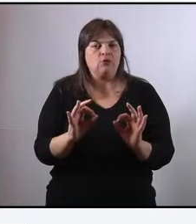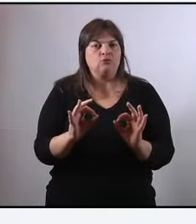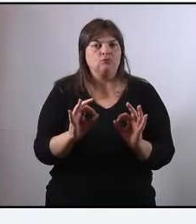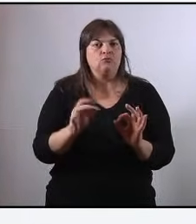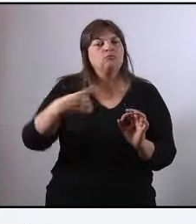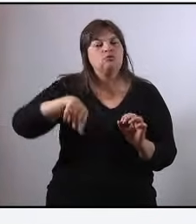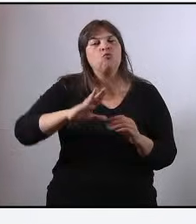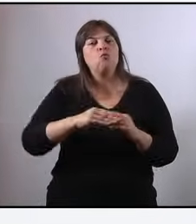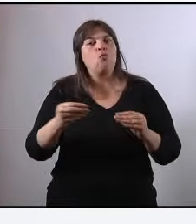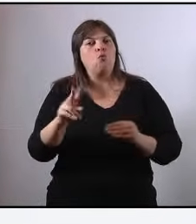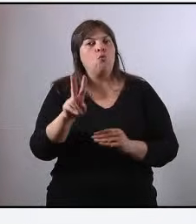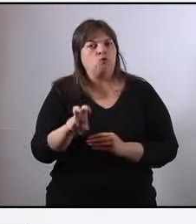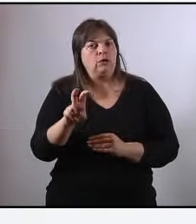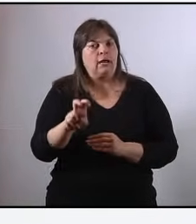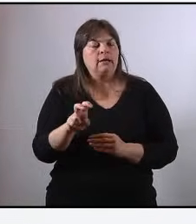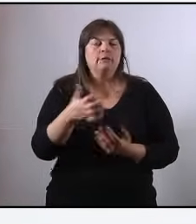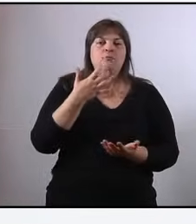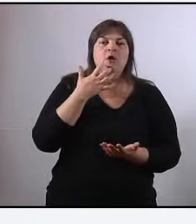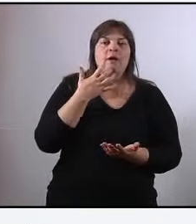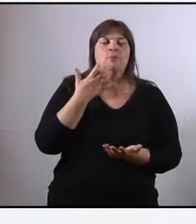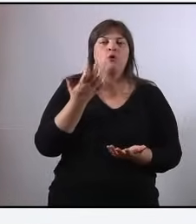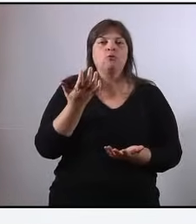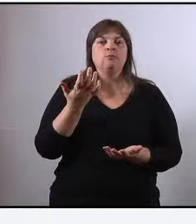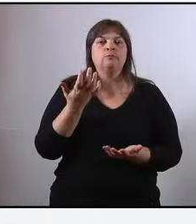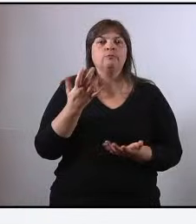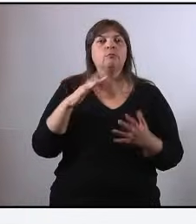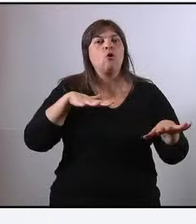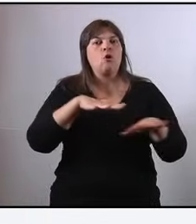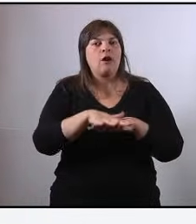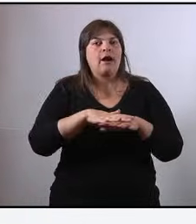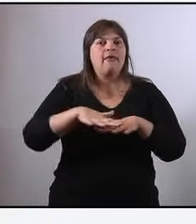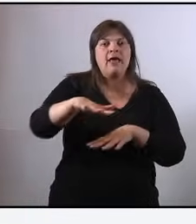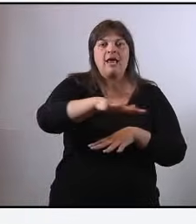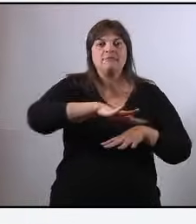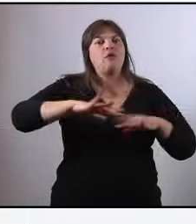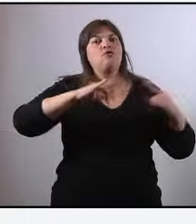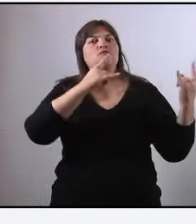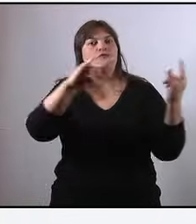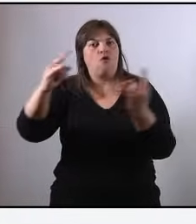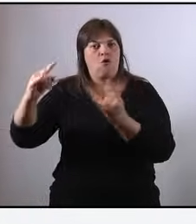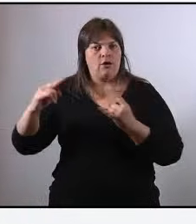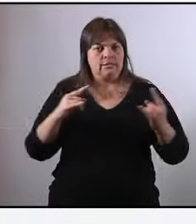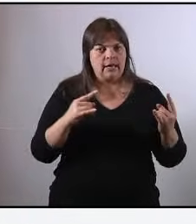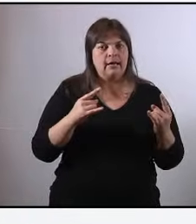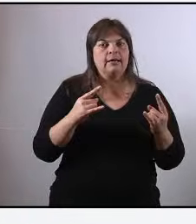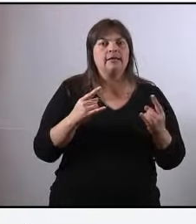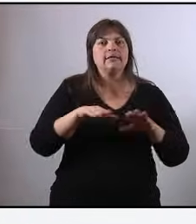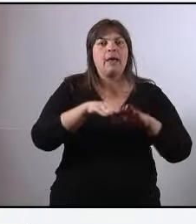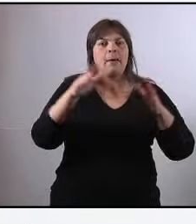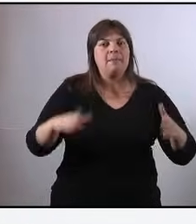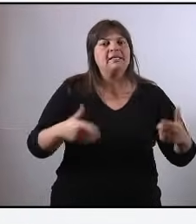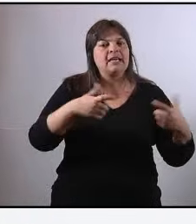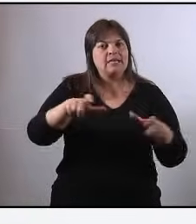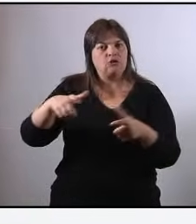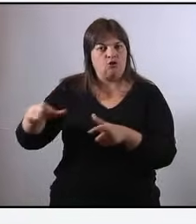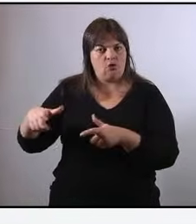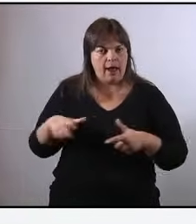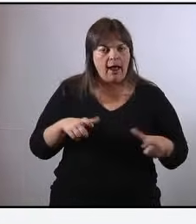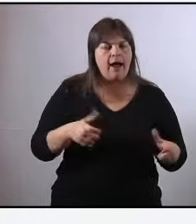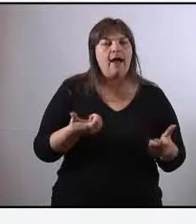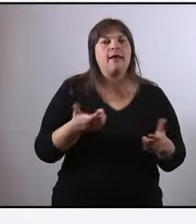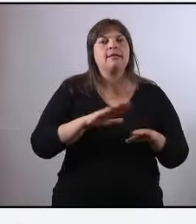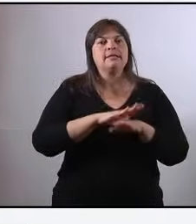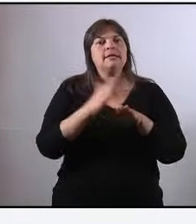gran utilidad, como por ejemplo una red de espacios forestales, diversas mesas sectoriales, un